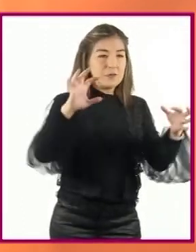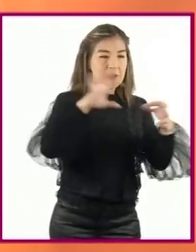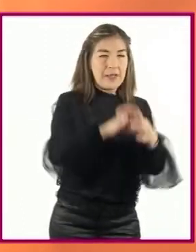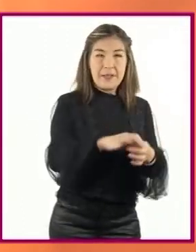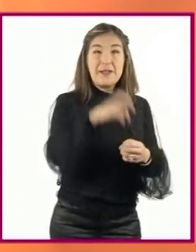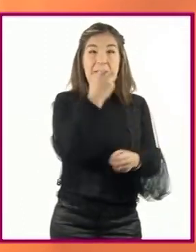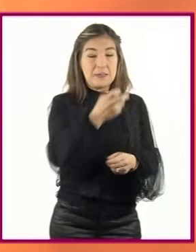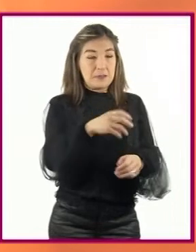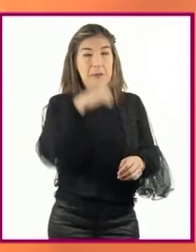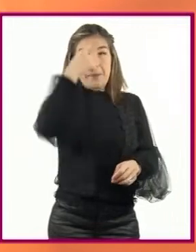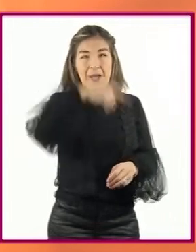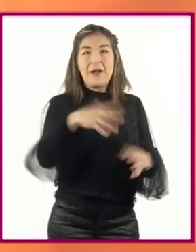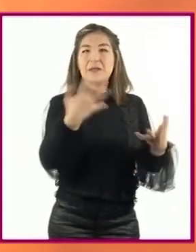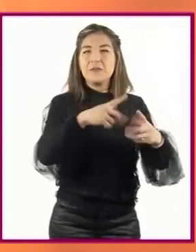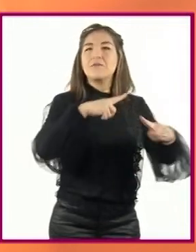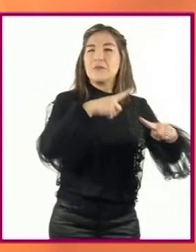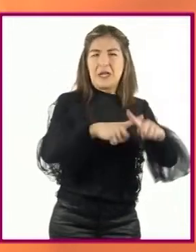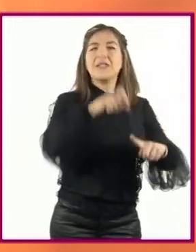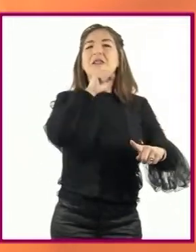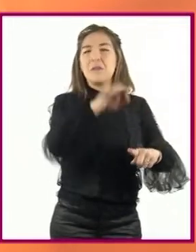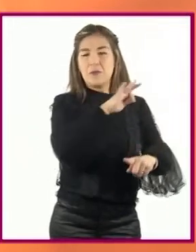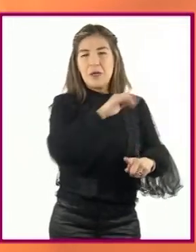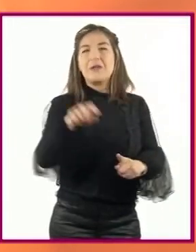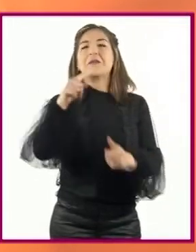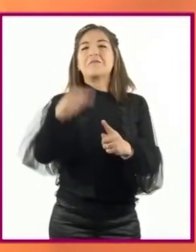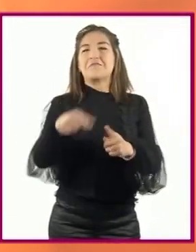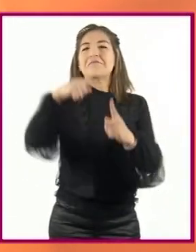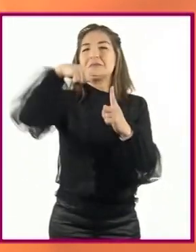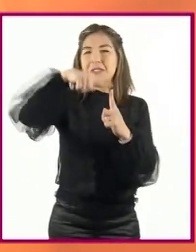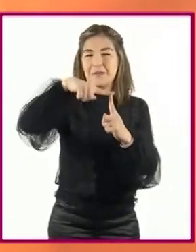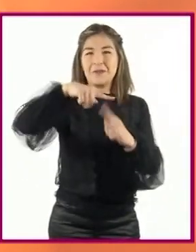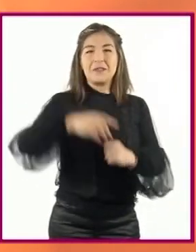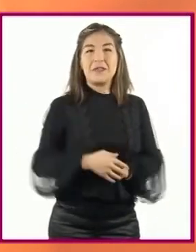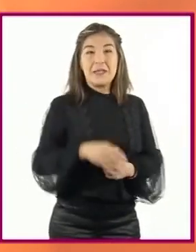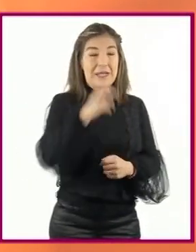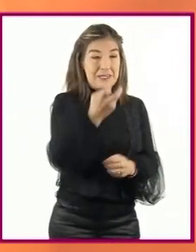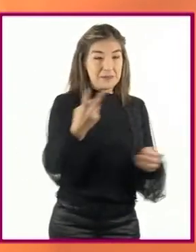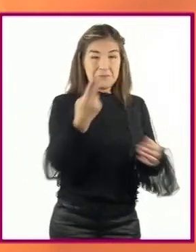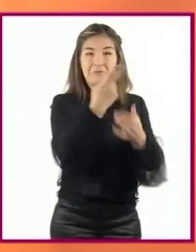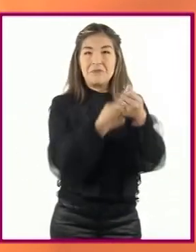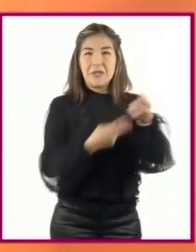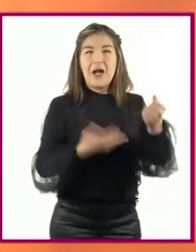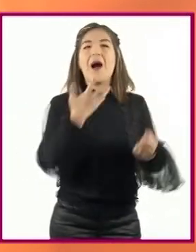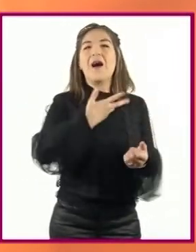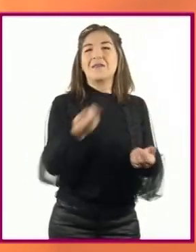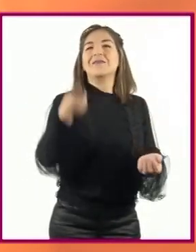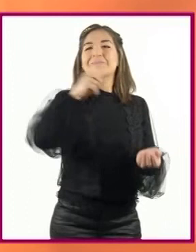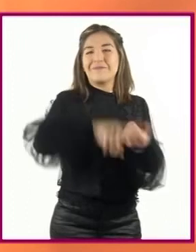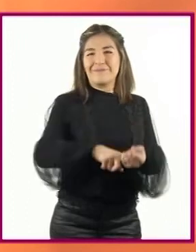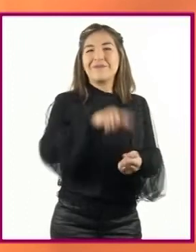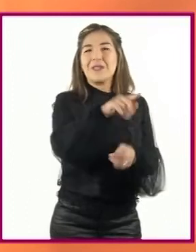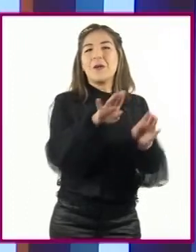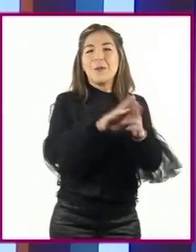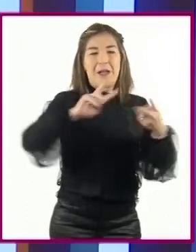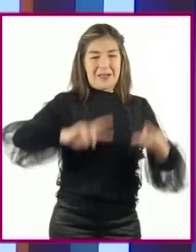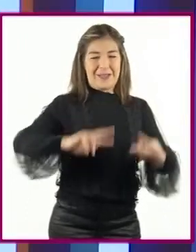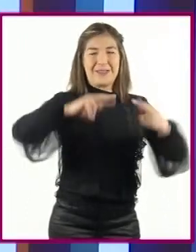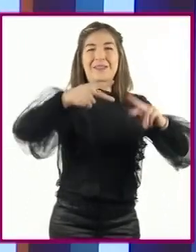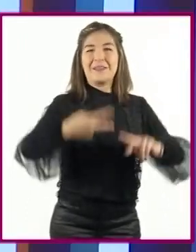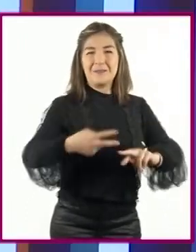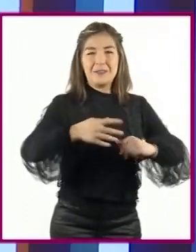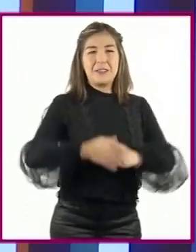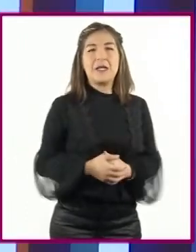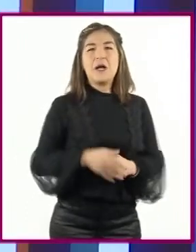refiere a realizar multiplicaciones, sino también divisiones, pues entre estas operaciones existe una relación inversa.